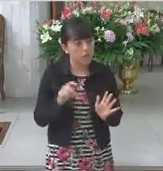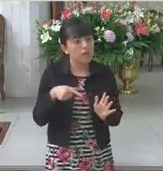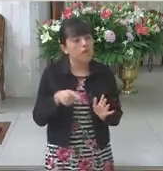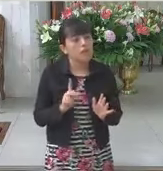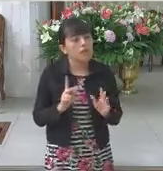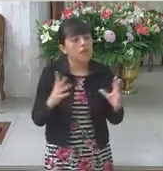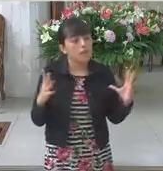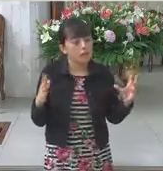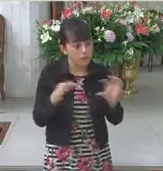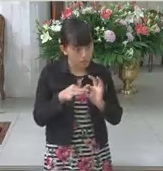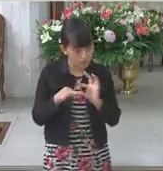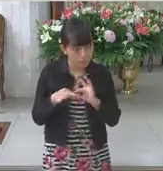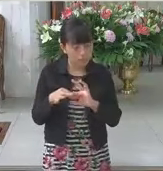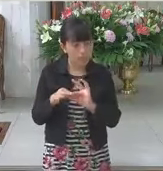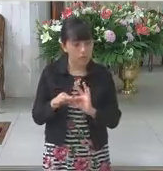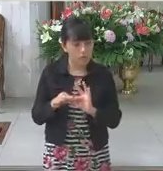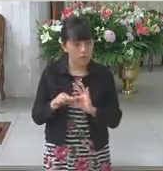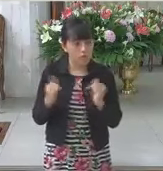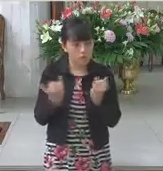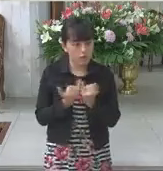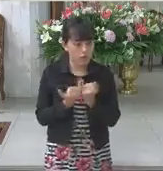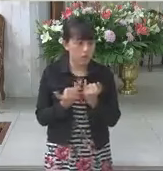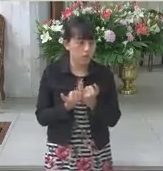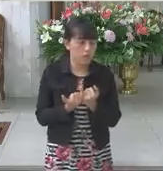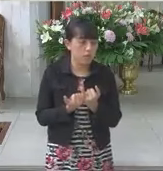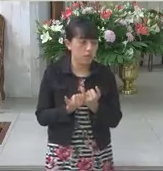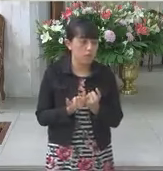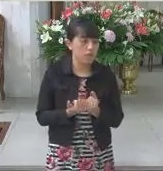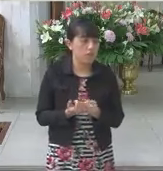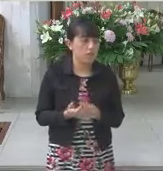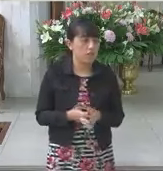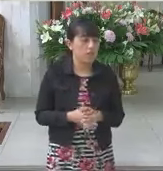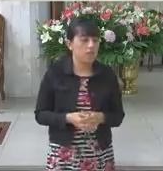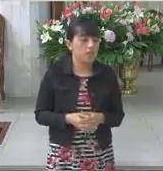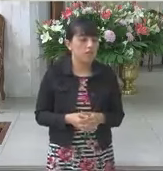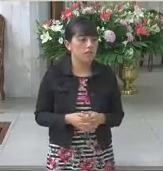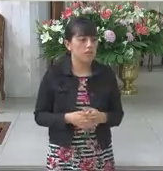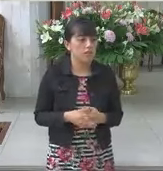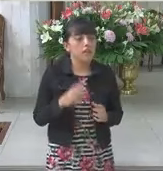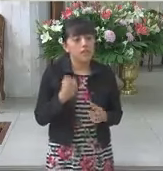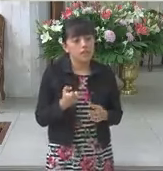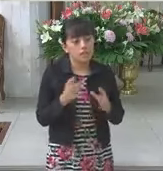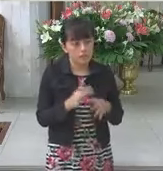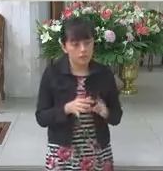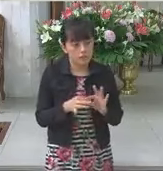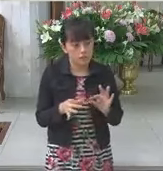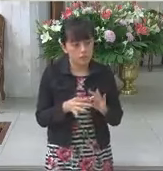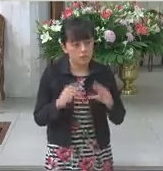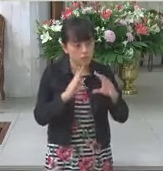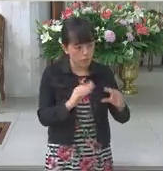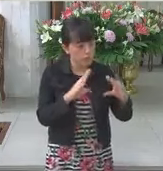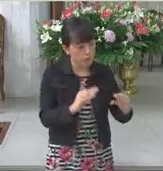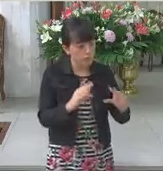contenido aunque con diferencias es una enseñanza Que